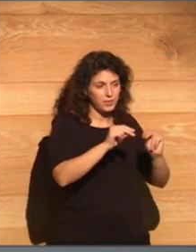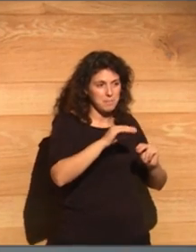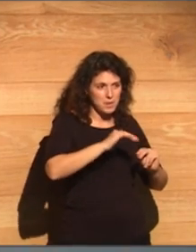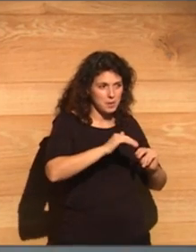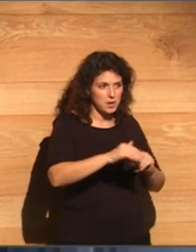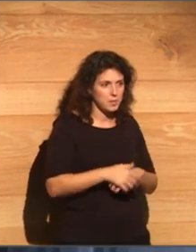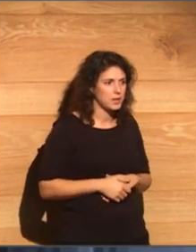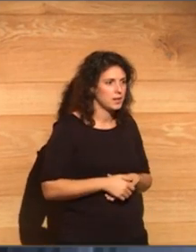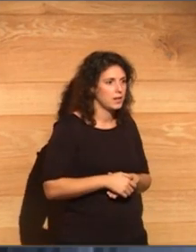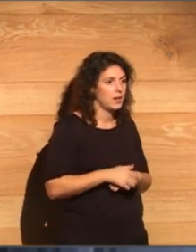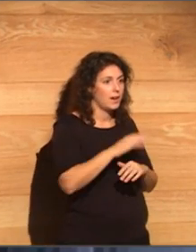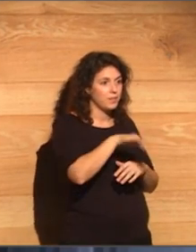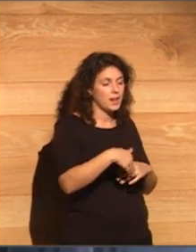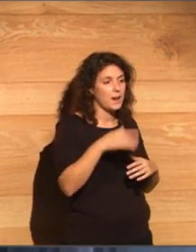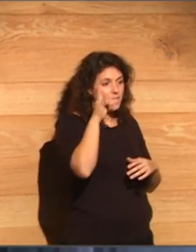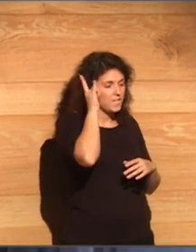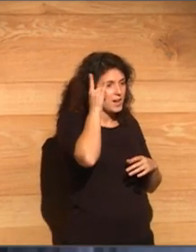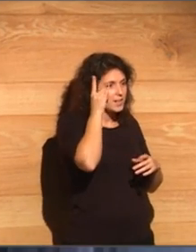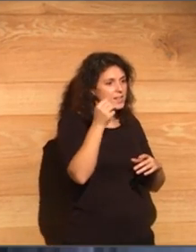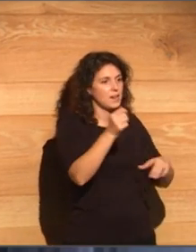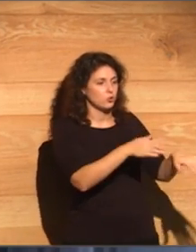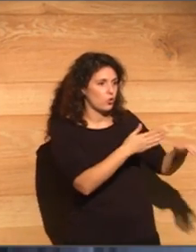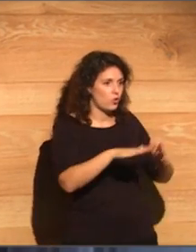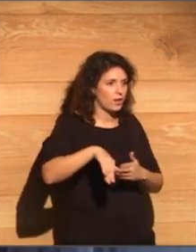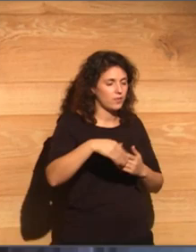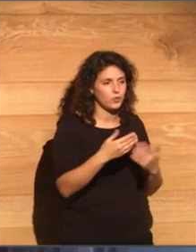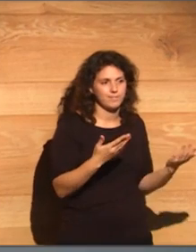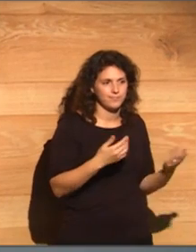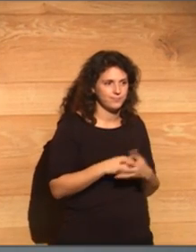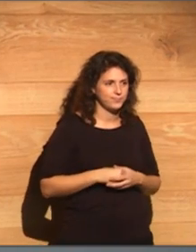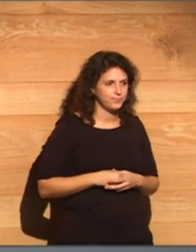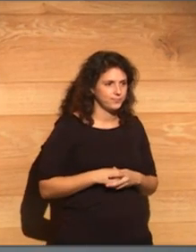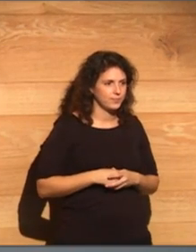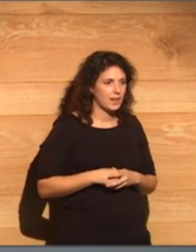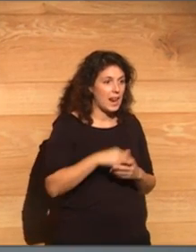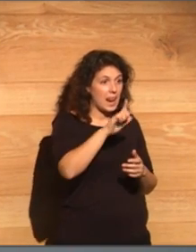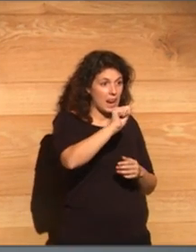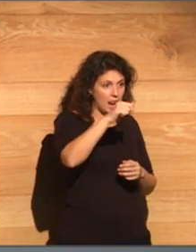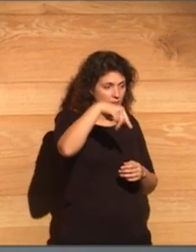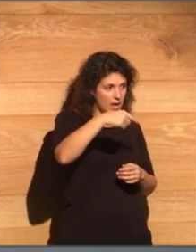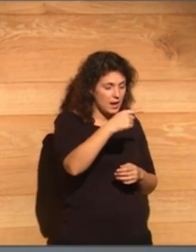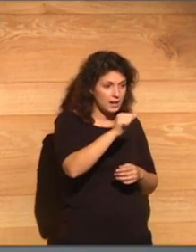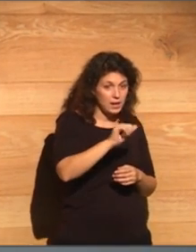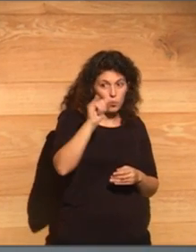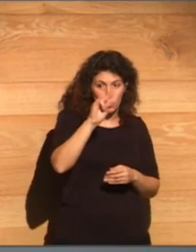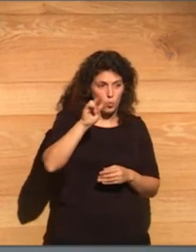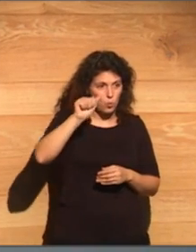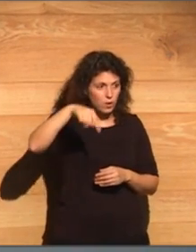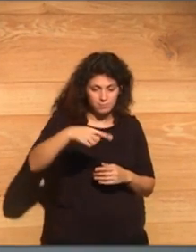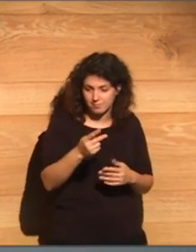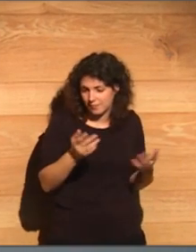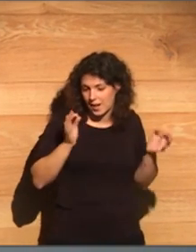la vaquilla uno para un lado y otro para otro, haber hecho un fundido a negro y fin y a tomar por saco. Bueno, pues... Pero Berlanga y Juan, claro, es así. Claro,